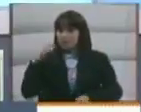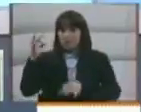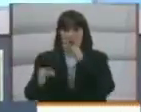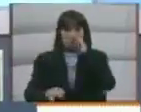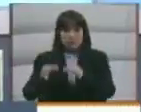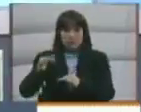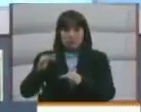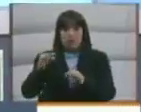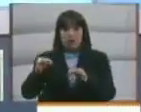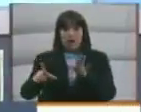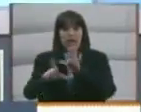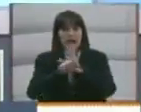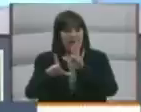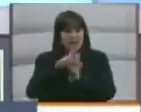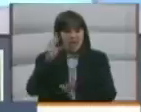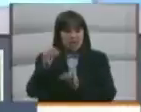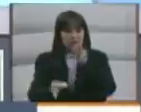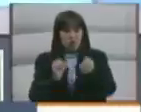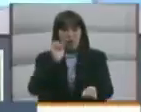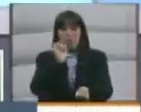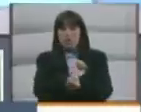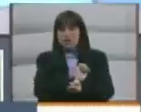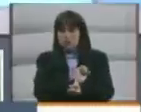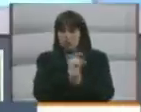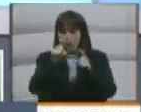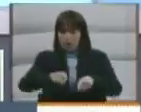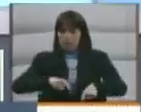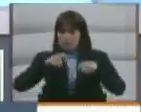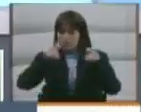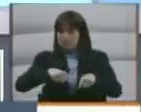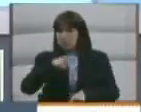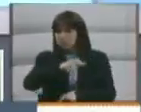campesina, campesinos presos en estos momentos,